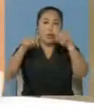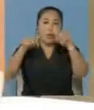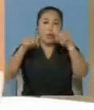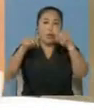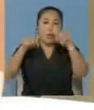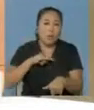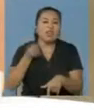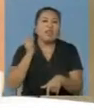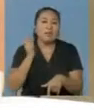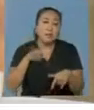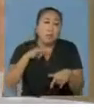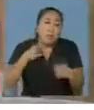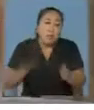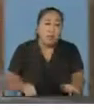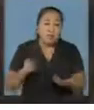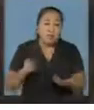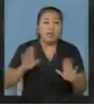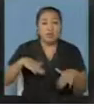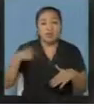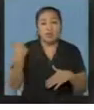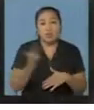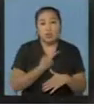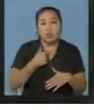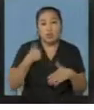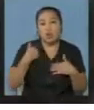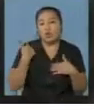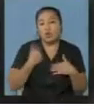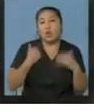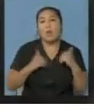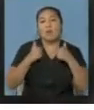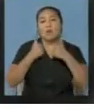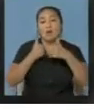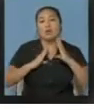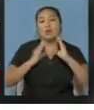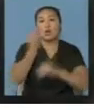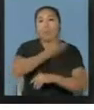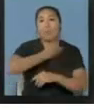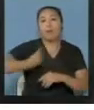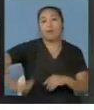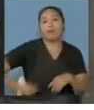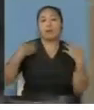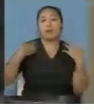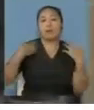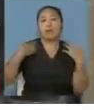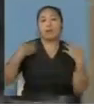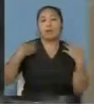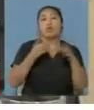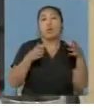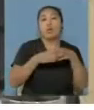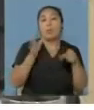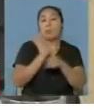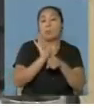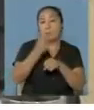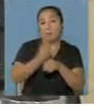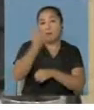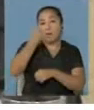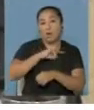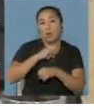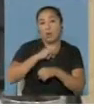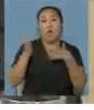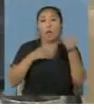y los jujeños. Por eso yo me ofrecía desde mi banca y de por supuesto como presidente también del bloque Primero Jujuy a que podamos